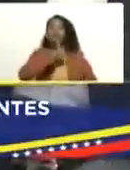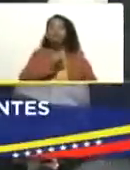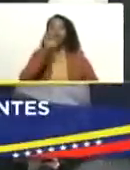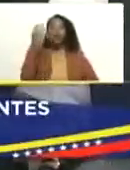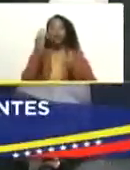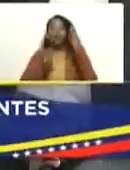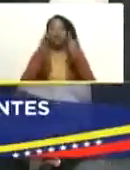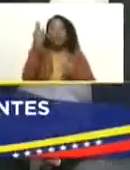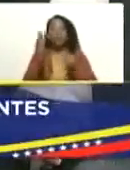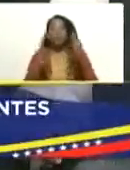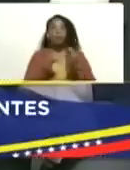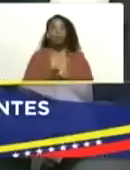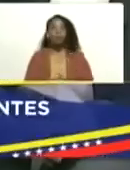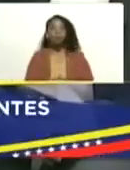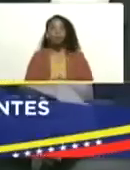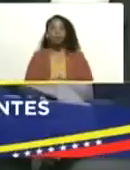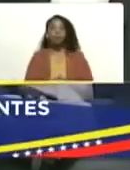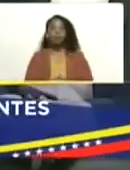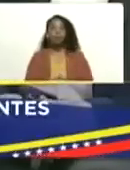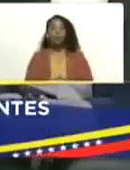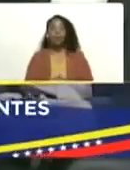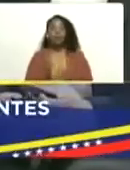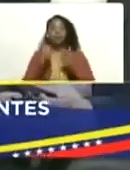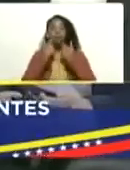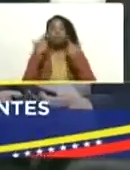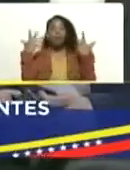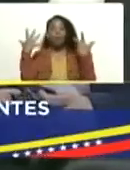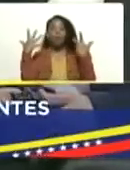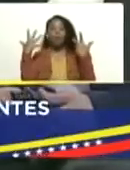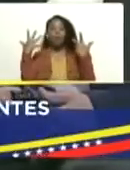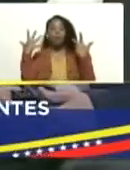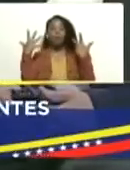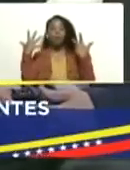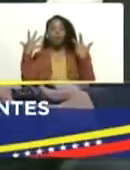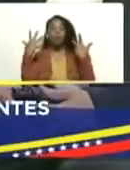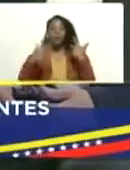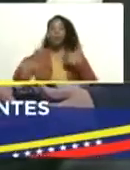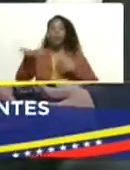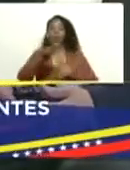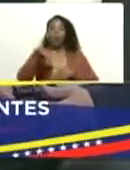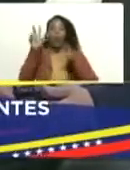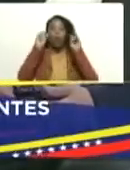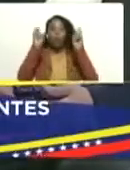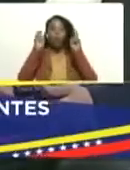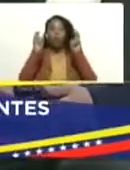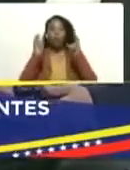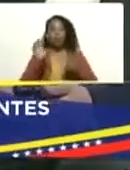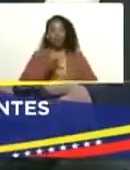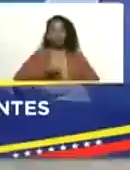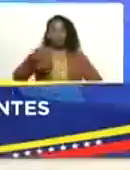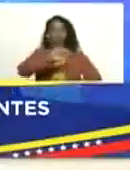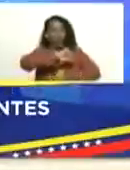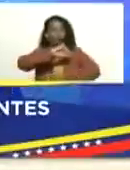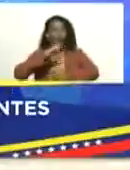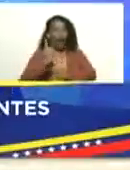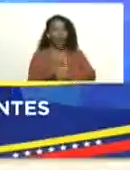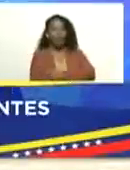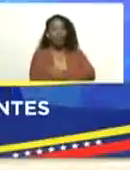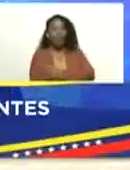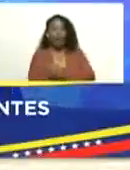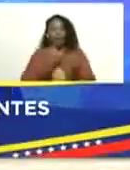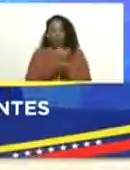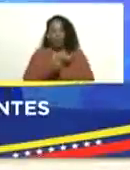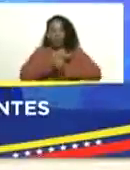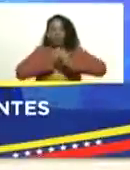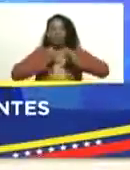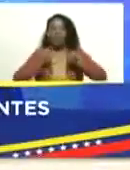justicia, somos famosos, tenemos la fama de todo eso y el espíritu de independencia,